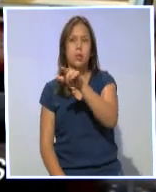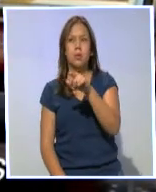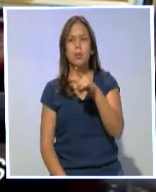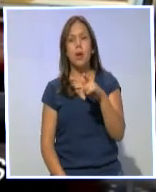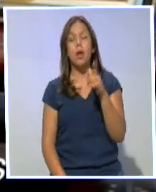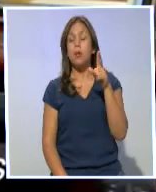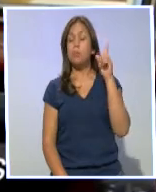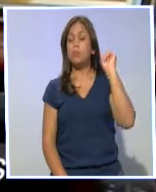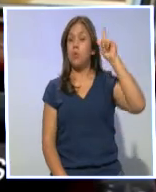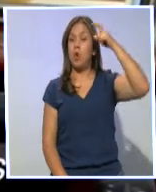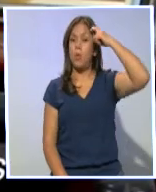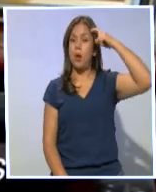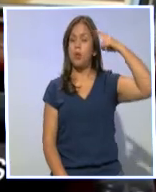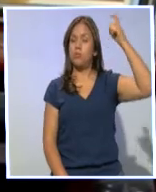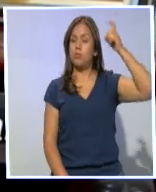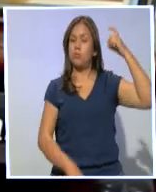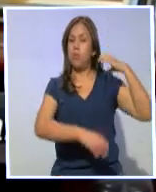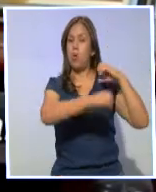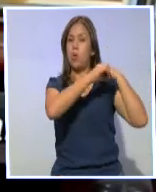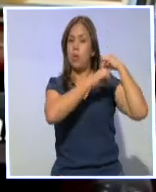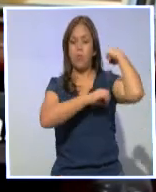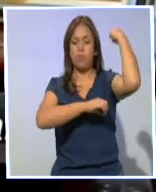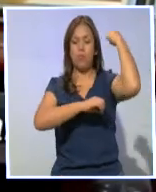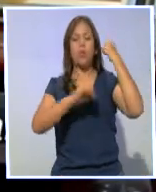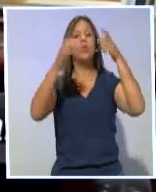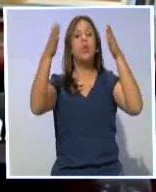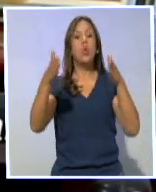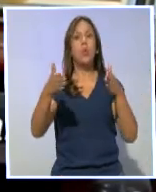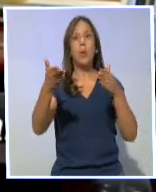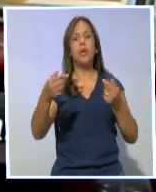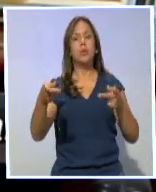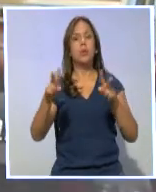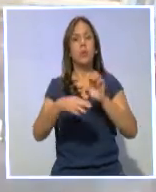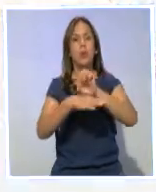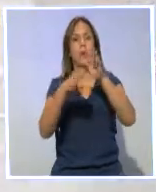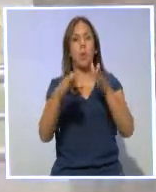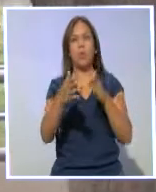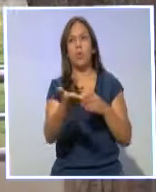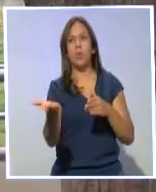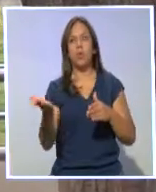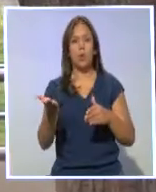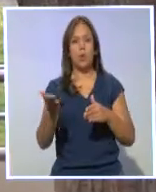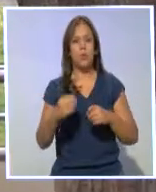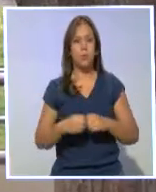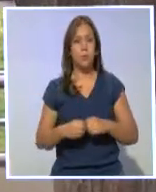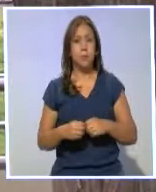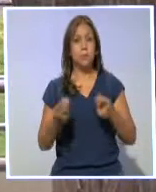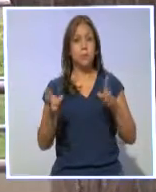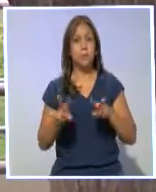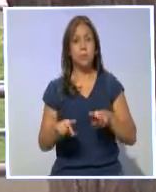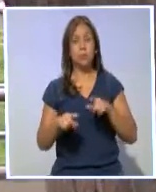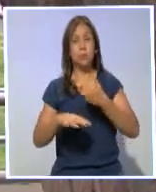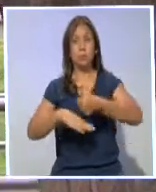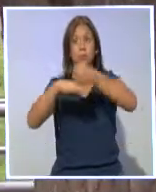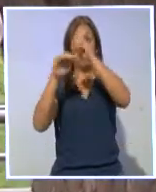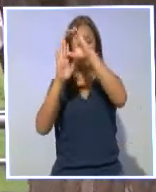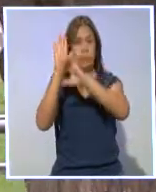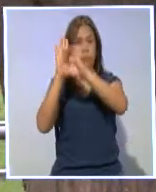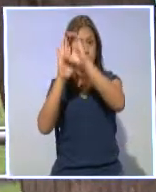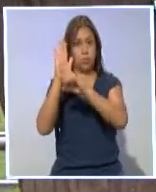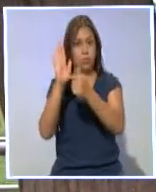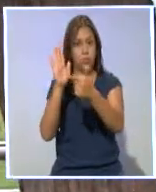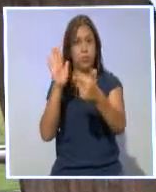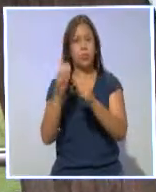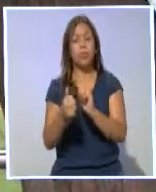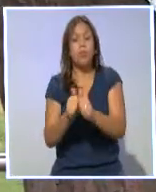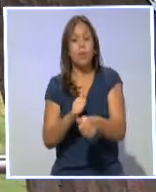Estado garantizar los derechos humanos de todos los ecuatorianos y ecuatorianas sin excepción. Ahora resta que la Corte Constitucional dé paso o no